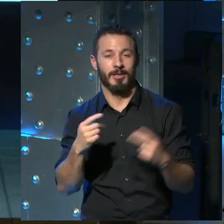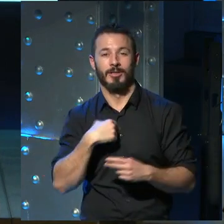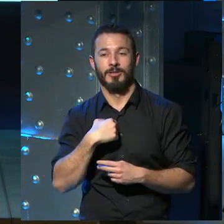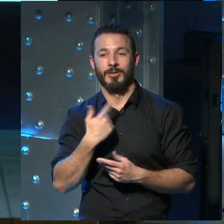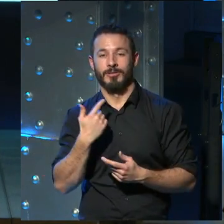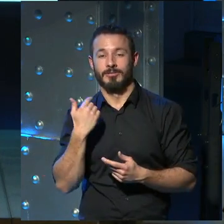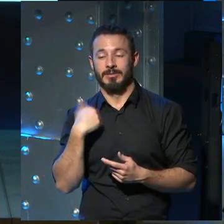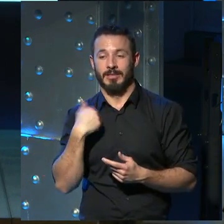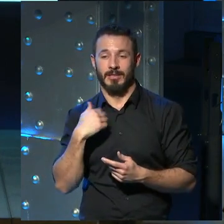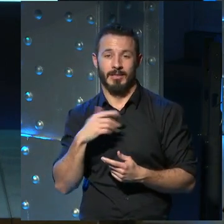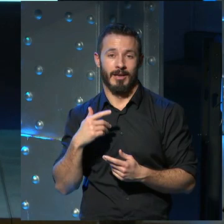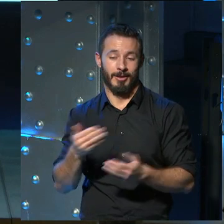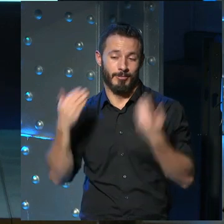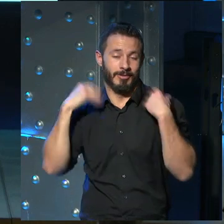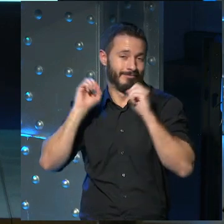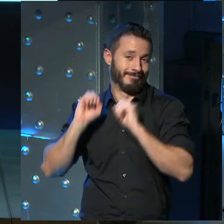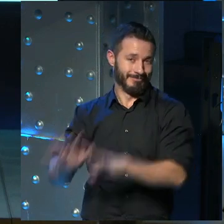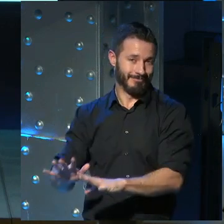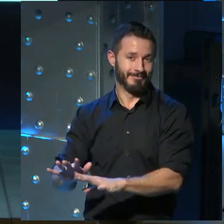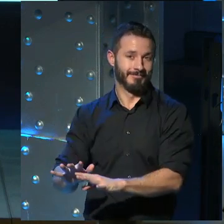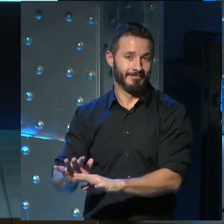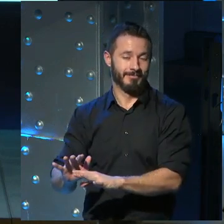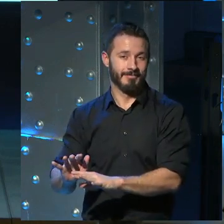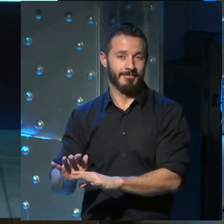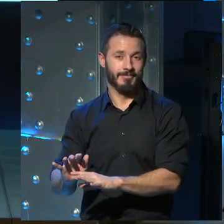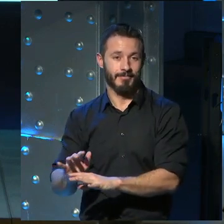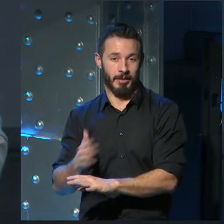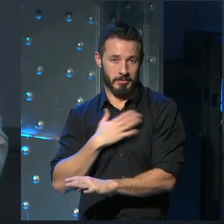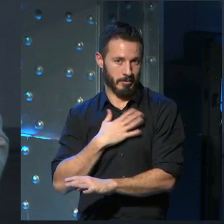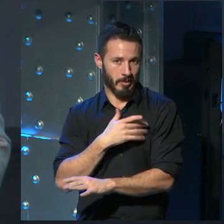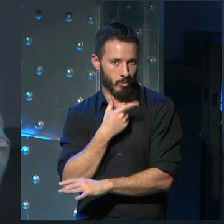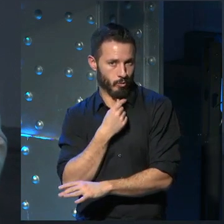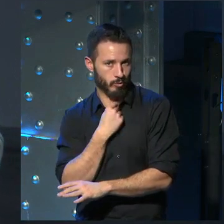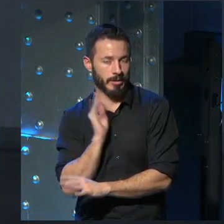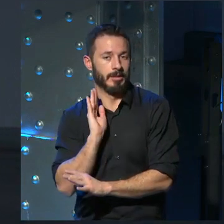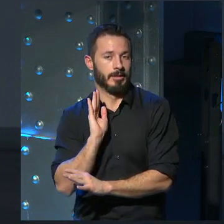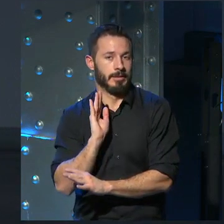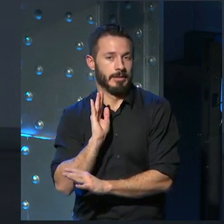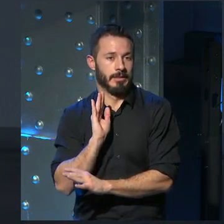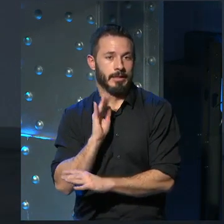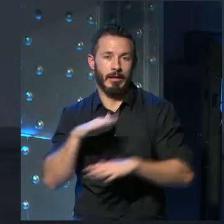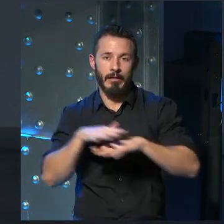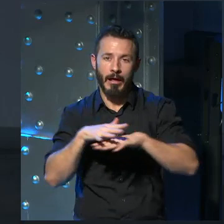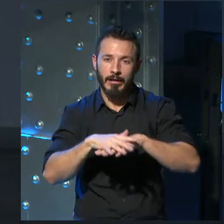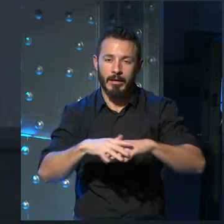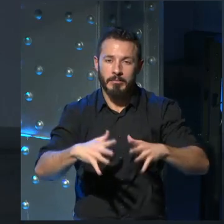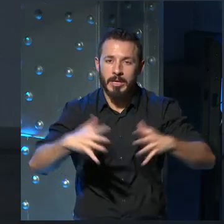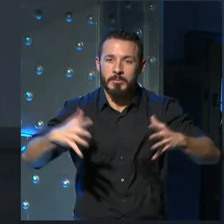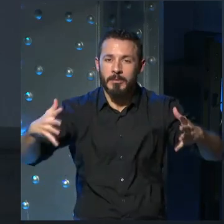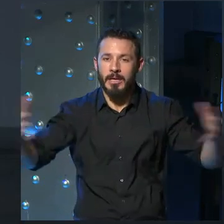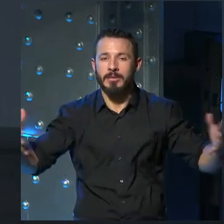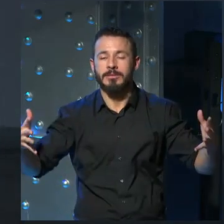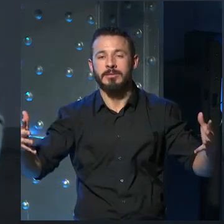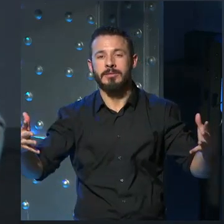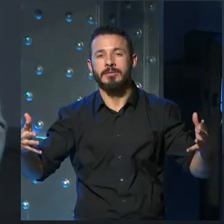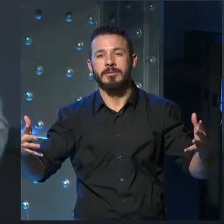ya abandoné esas responsabilidades, a mí me gustaría que esa red siguiera creciendo y siguiera